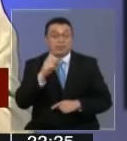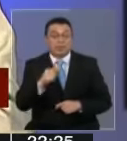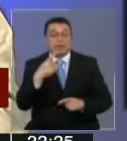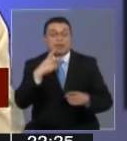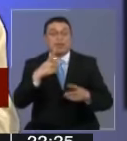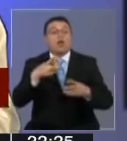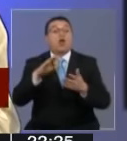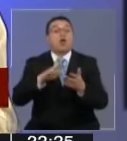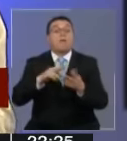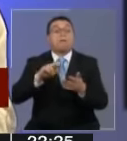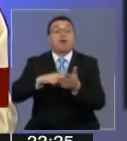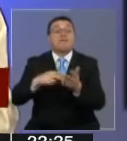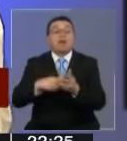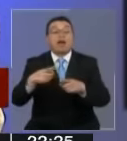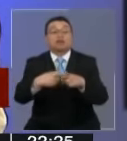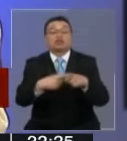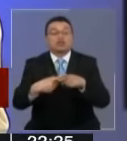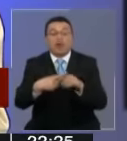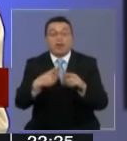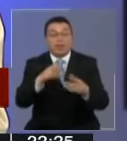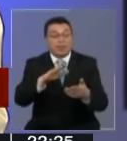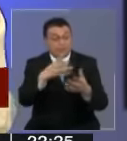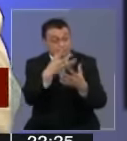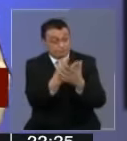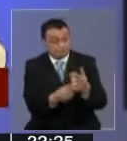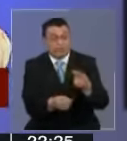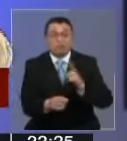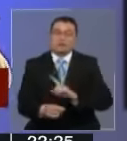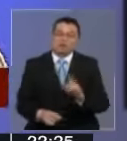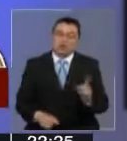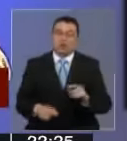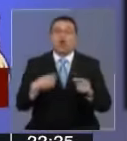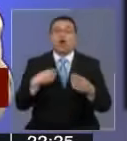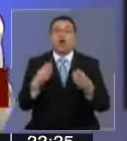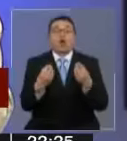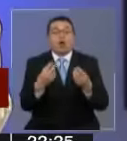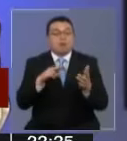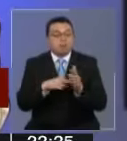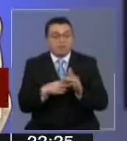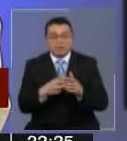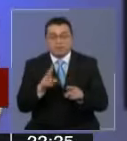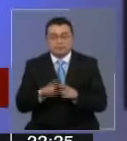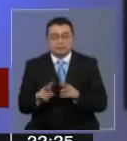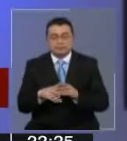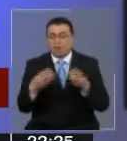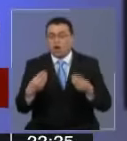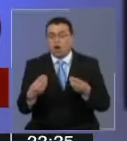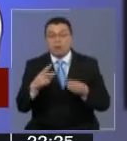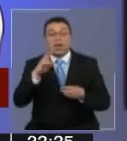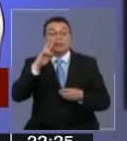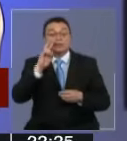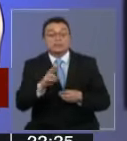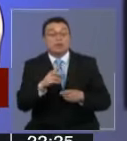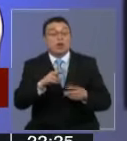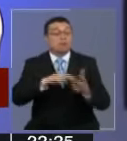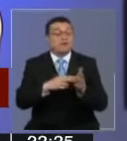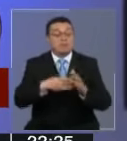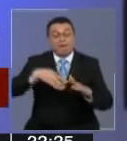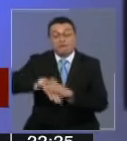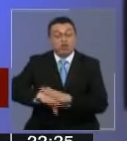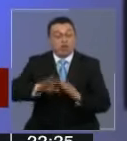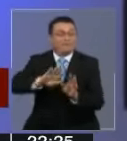paliar los problemas sociales. Yo creo que eso es el problema. Cuando empezamos a pensar cómo desactivamos este lío, ¿ya?, sin resolver los problemas de fondo,